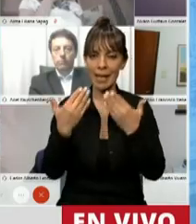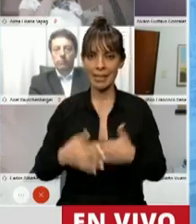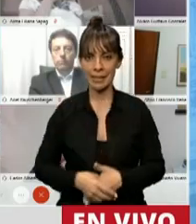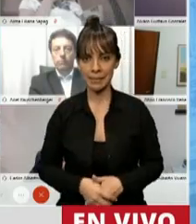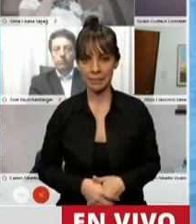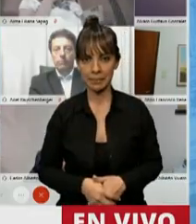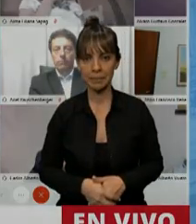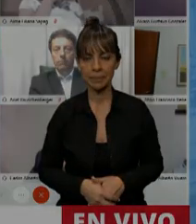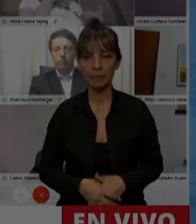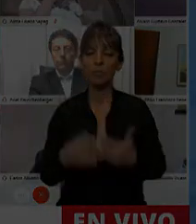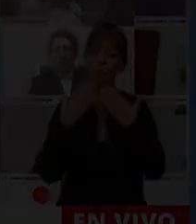Gracias, diputado.